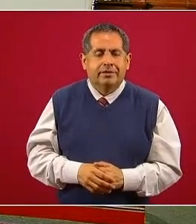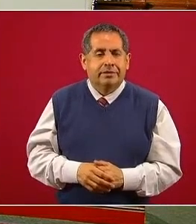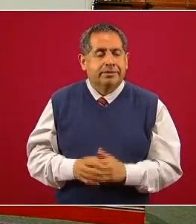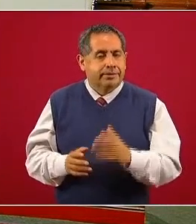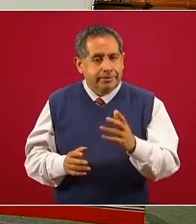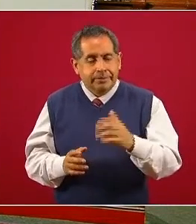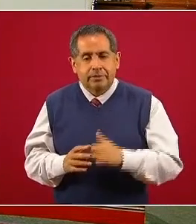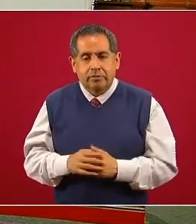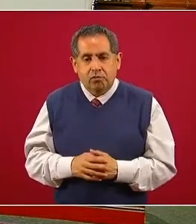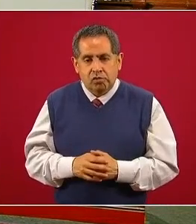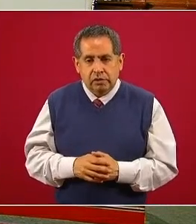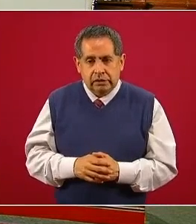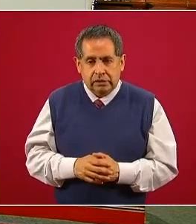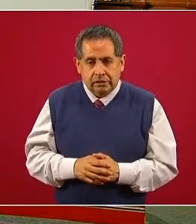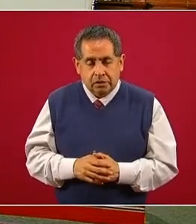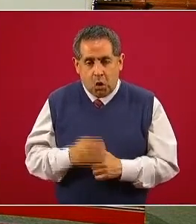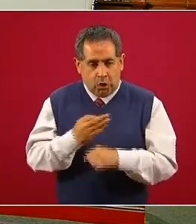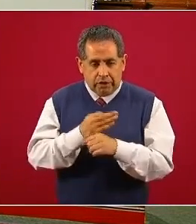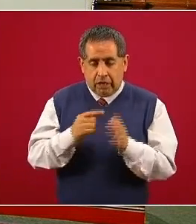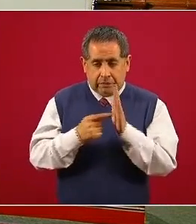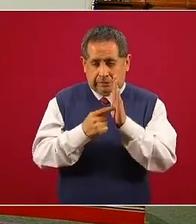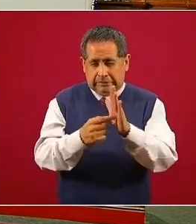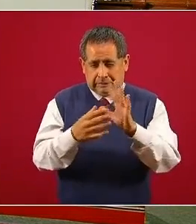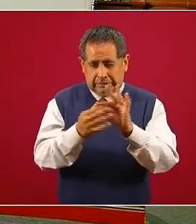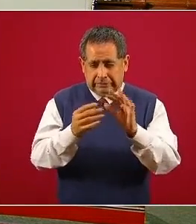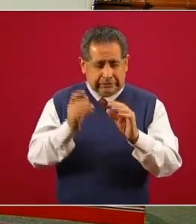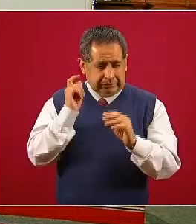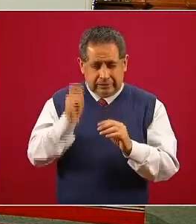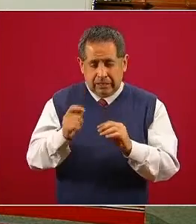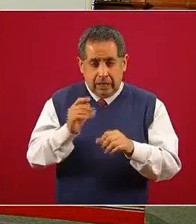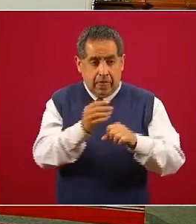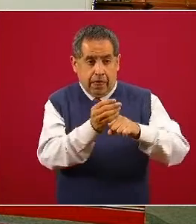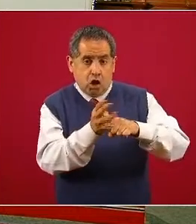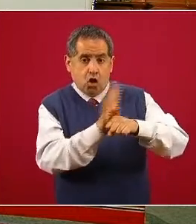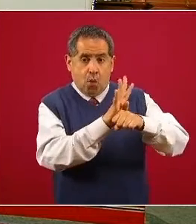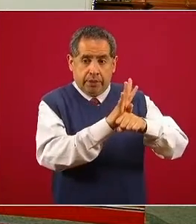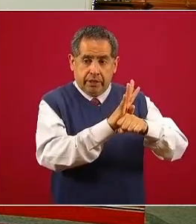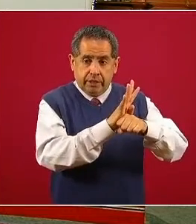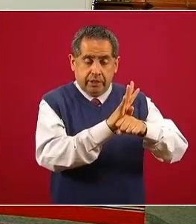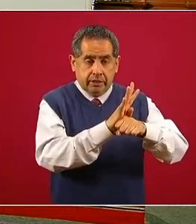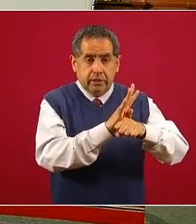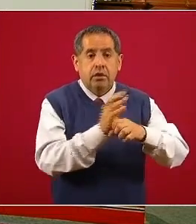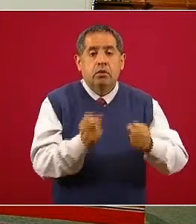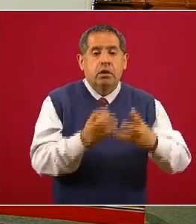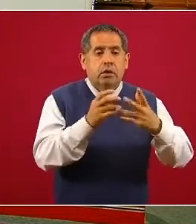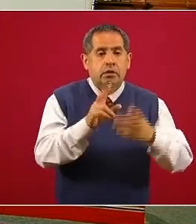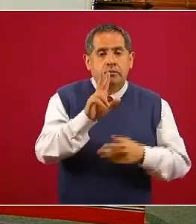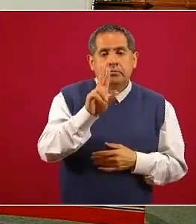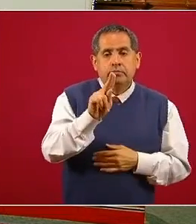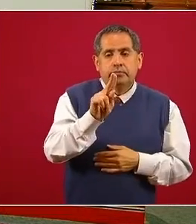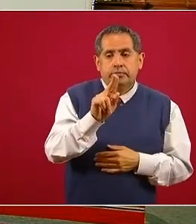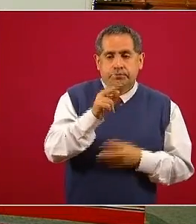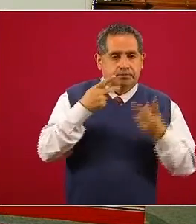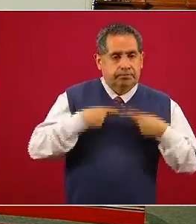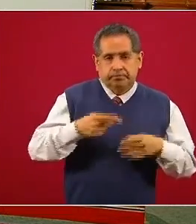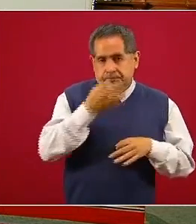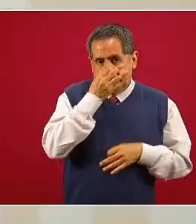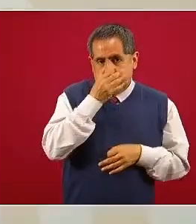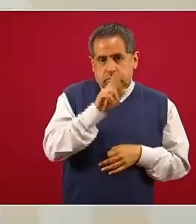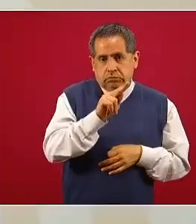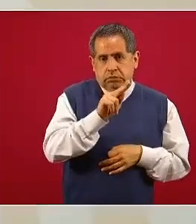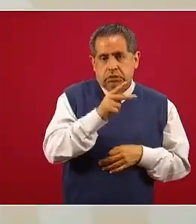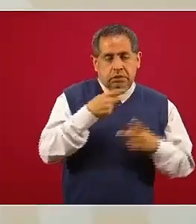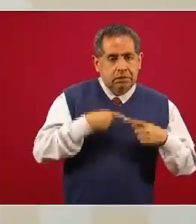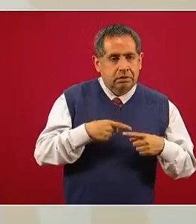Bueno, en realidad ahorita le podría decir que la ocupación COVID es solamente 80 pacientes. Tenemos